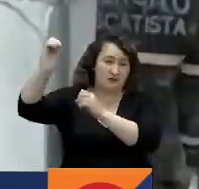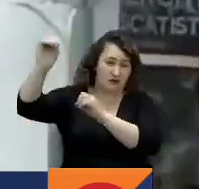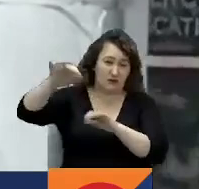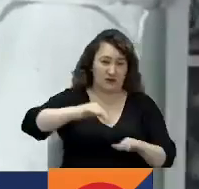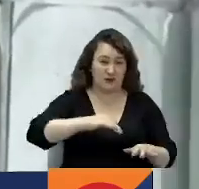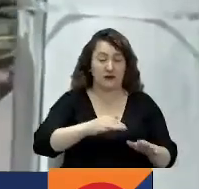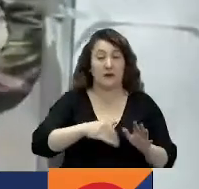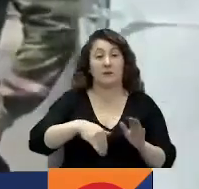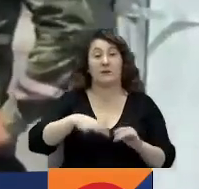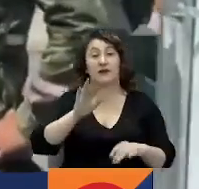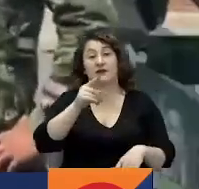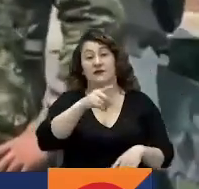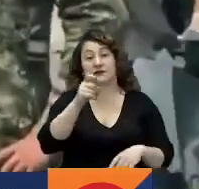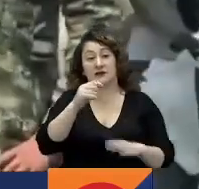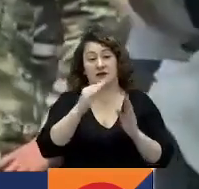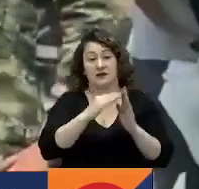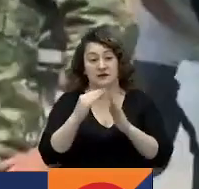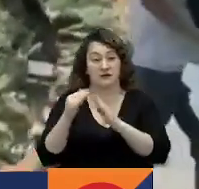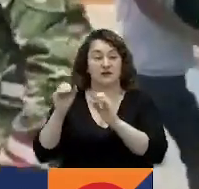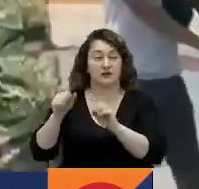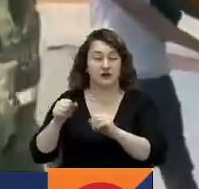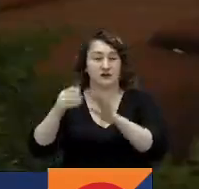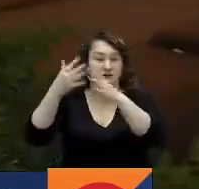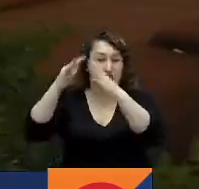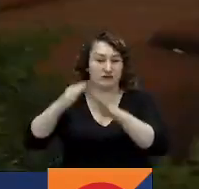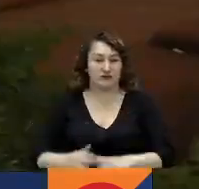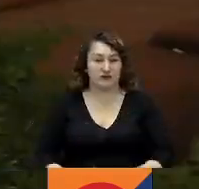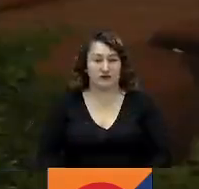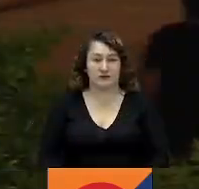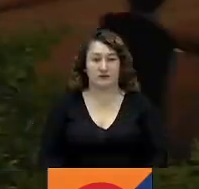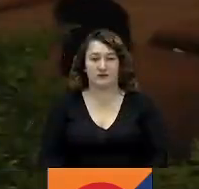más de 100 viviendas las que podrían colapsar.